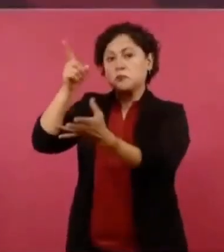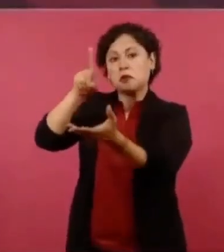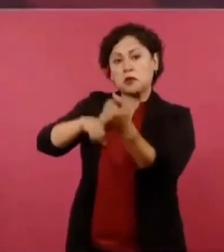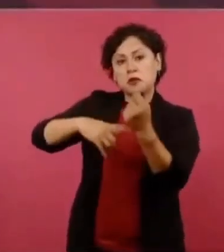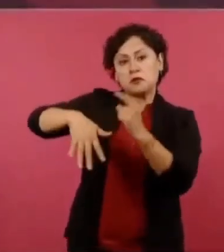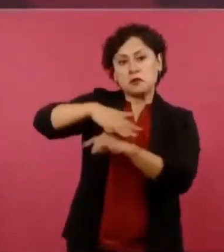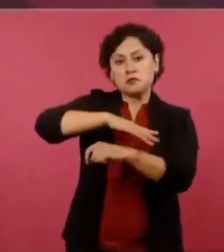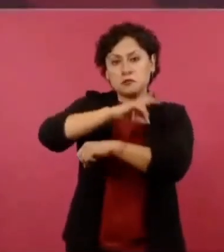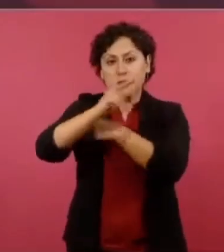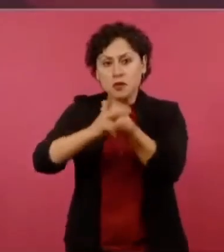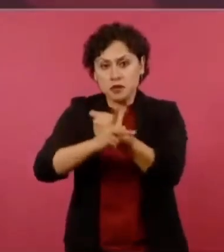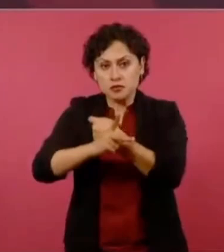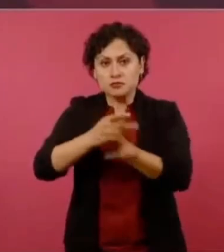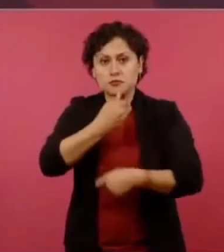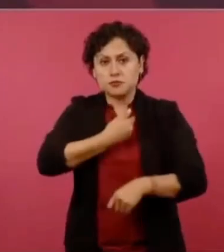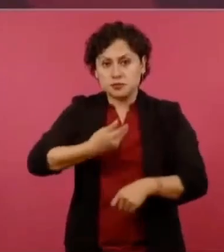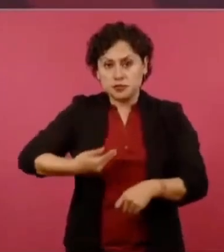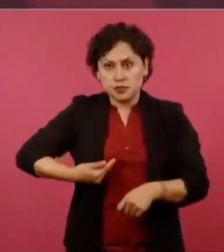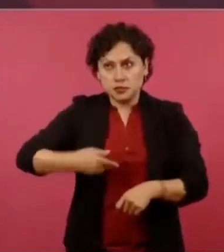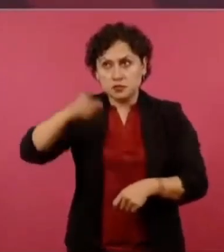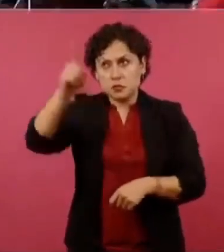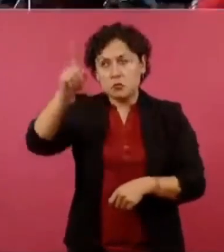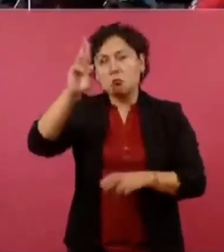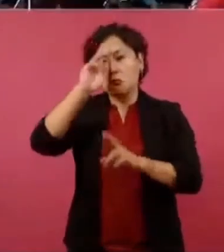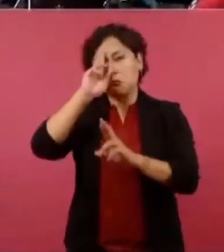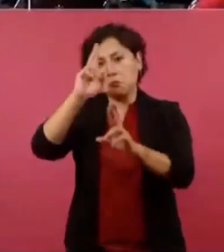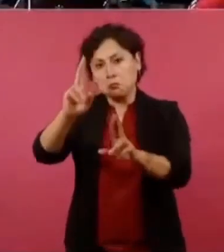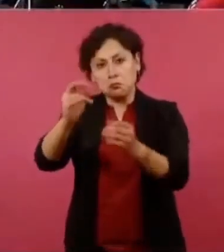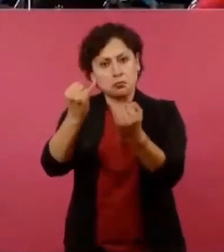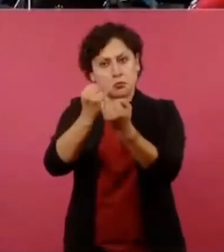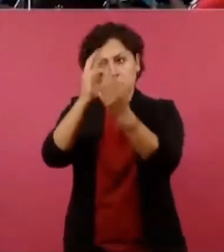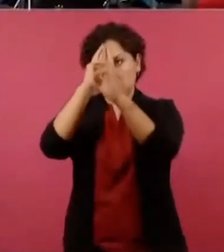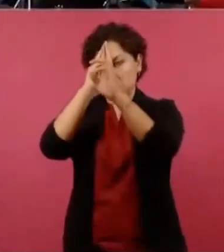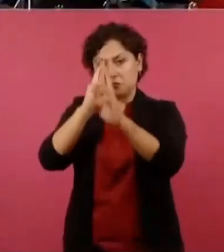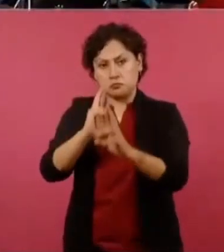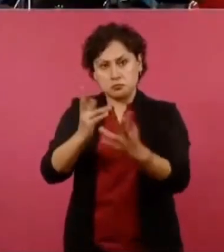Muy bien, pero ¿por dónde vamos?